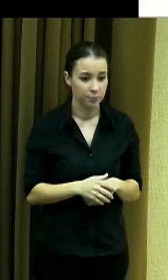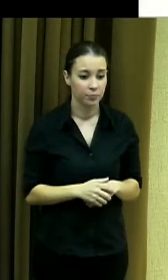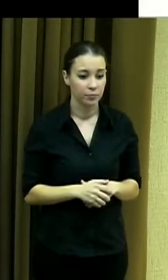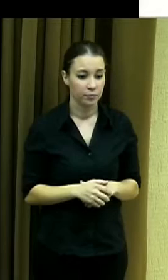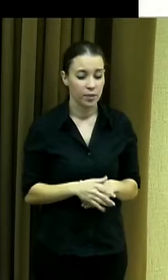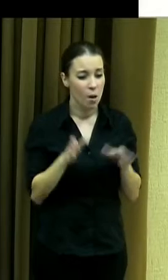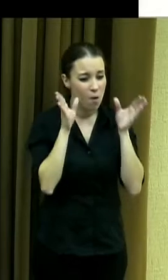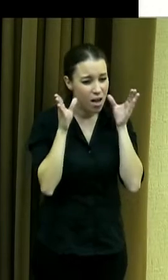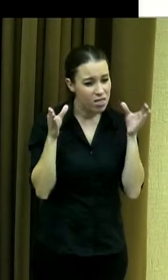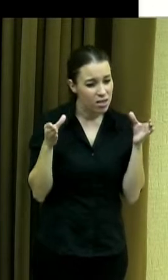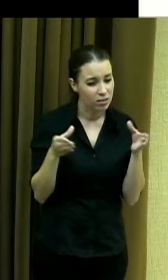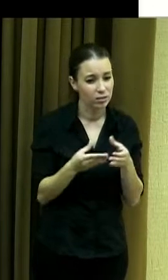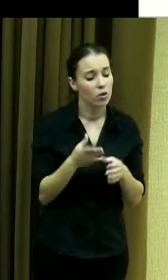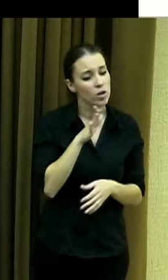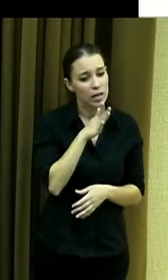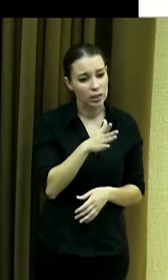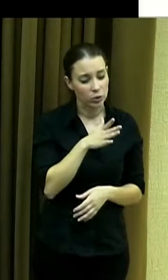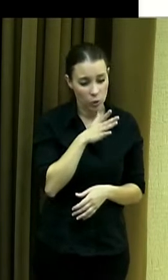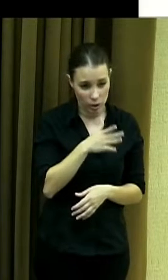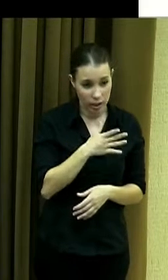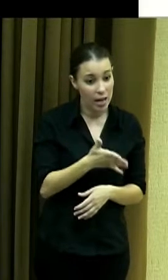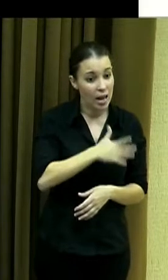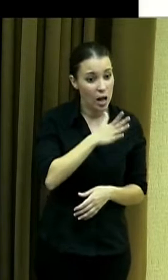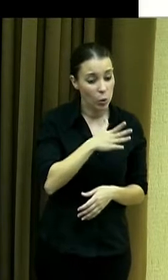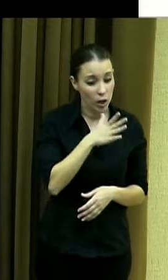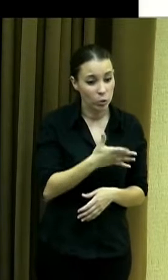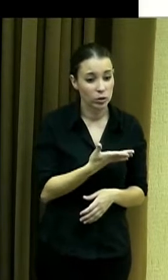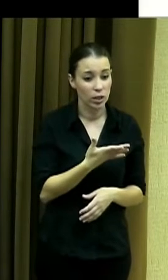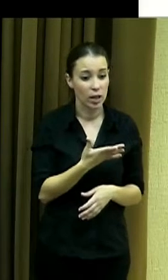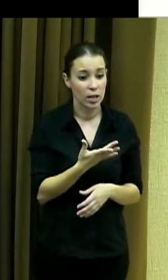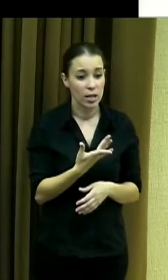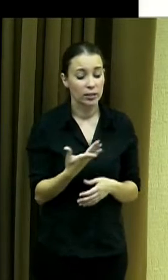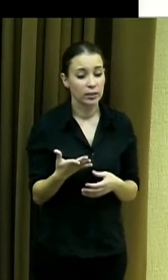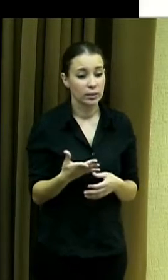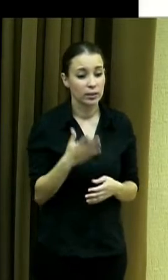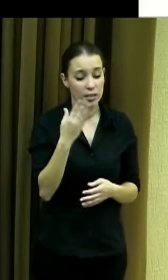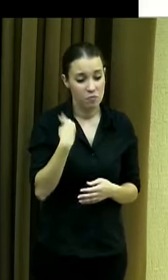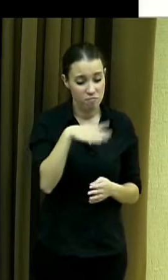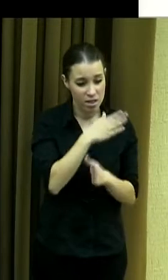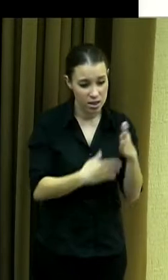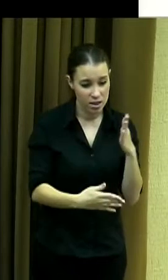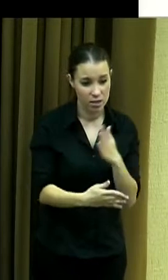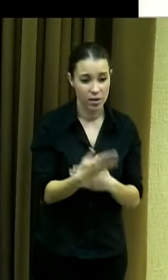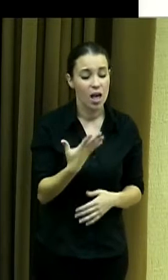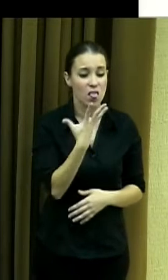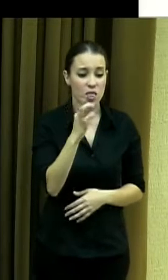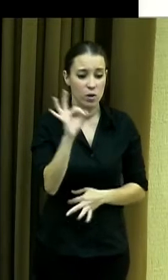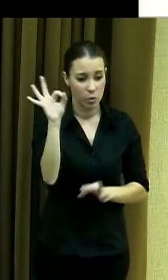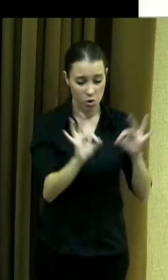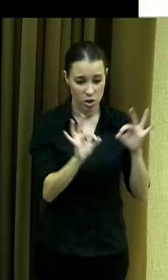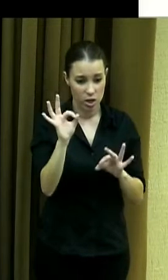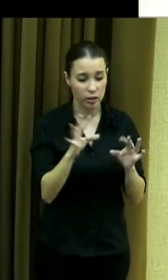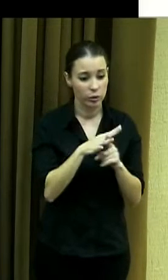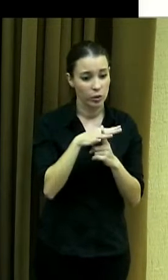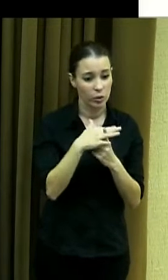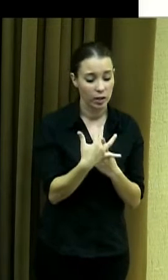Vamos a centrarnos un poco en lo que es la etiología, las causas que pueden producir esa discapacidad. En el 50% de los